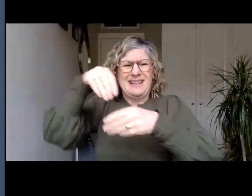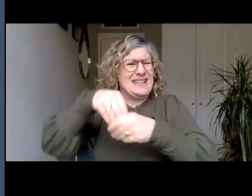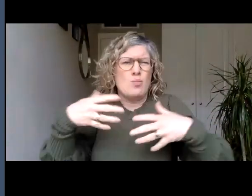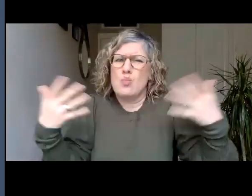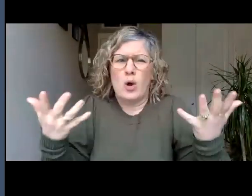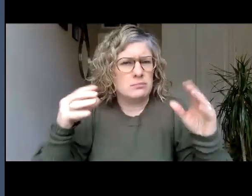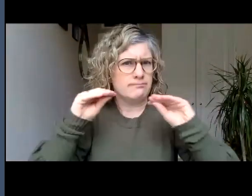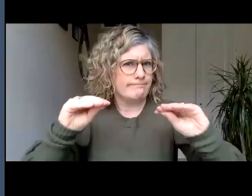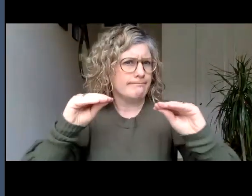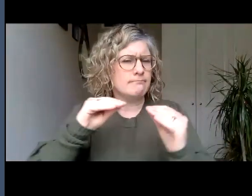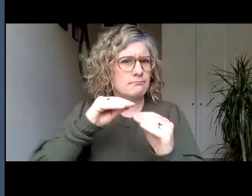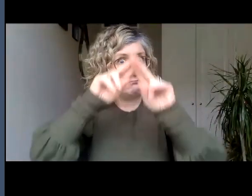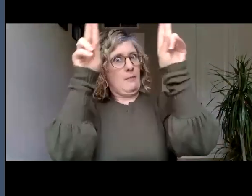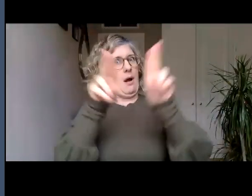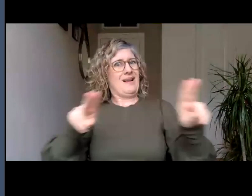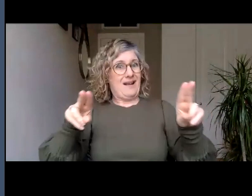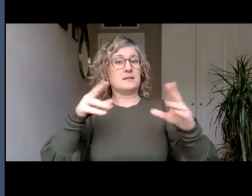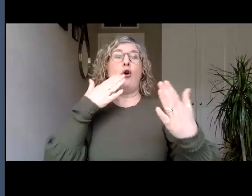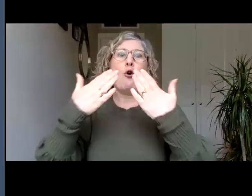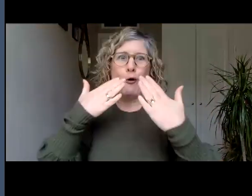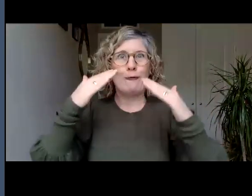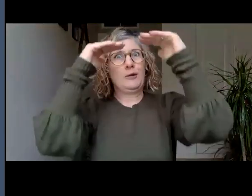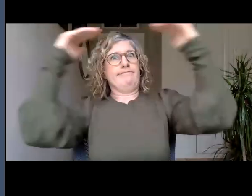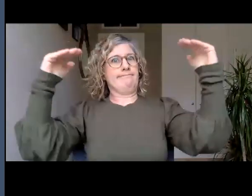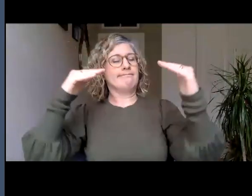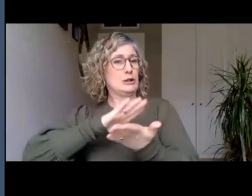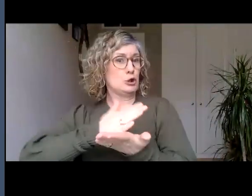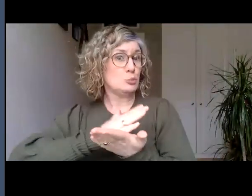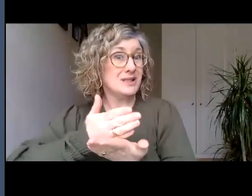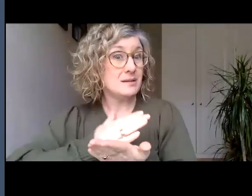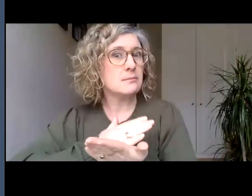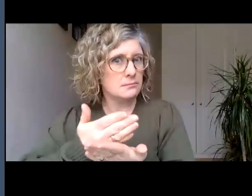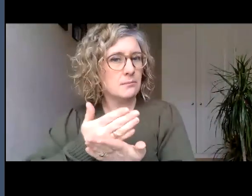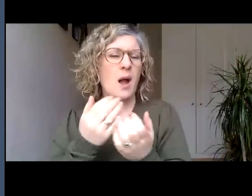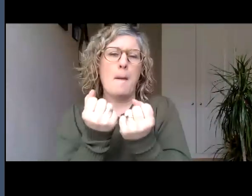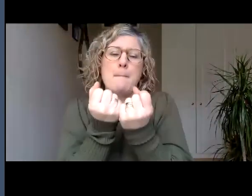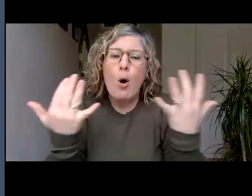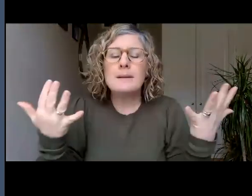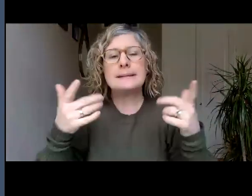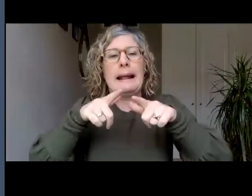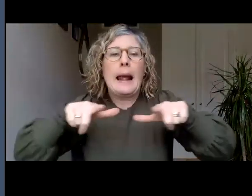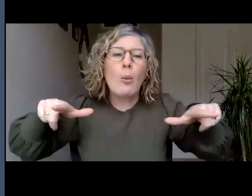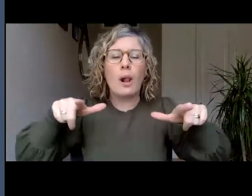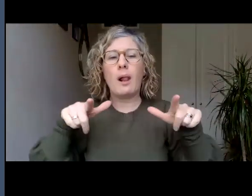proyecto del MSIC es crear un plan de estudios